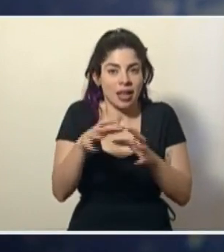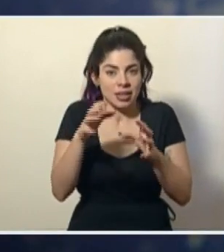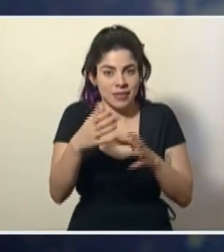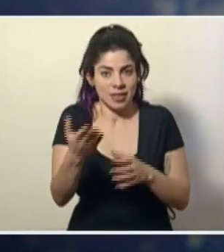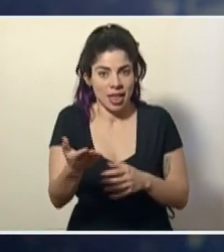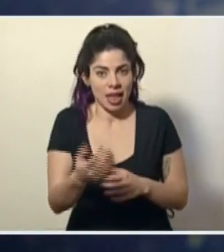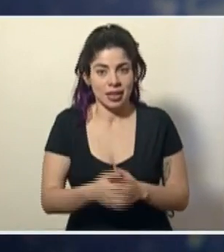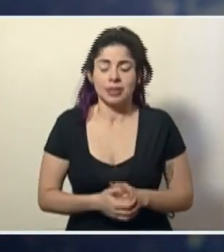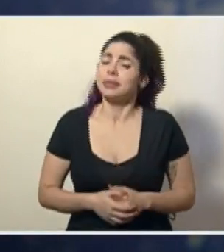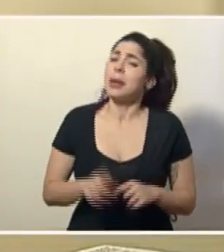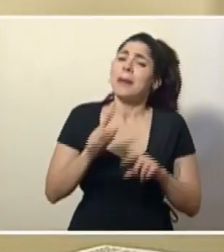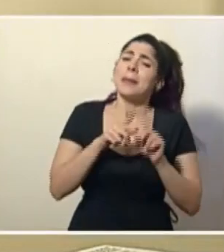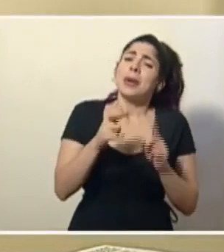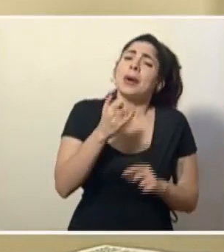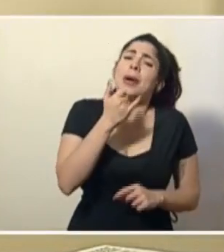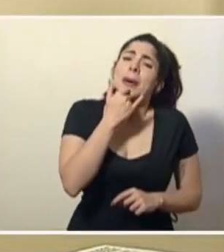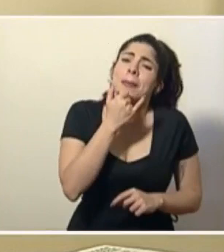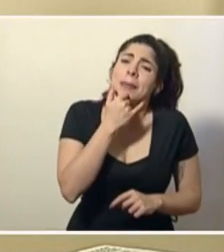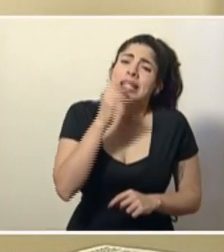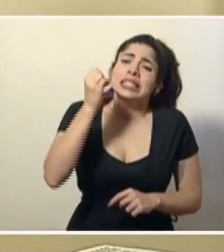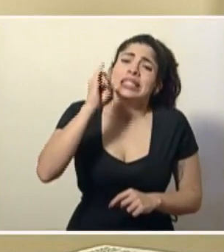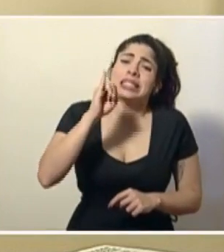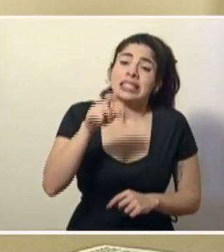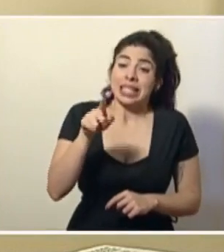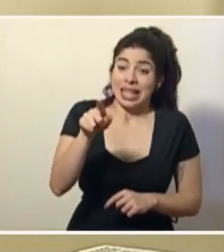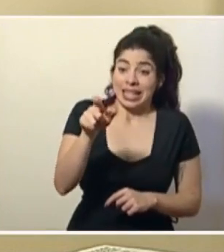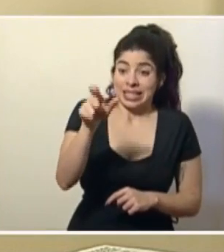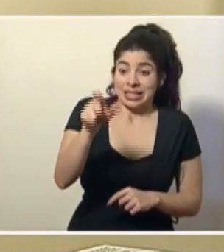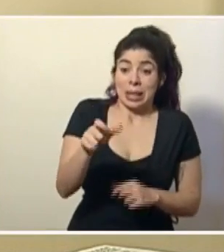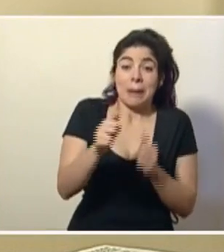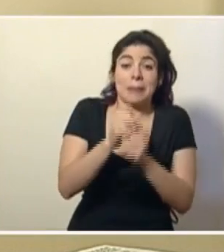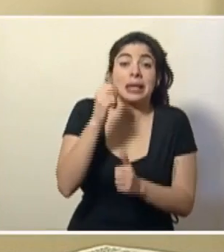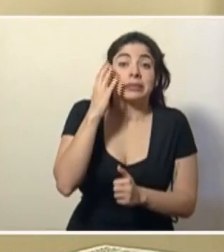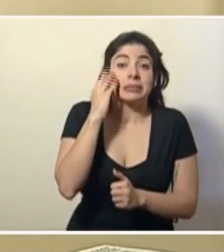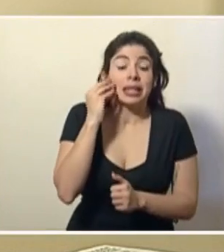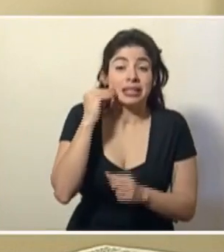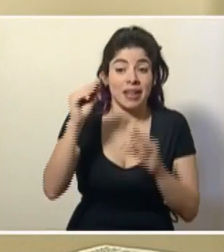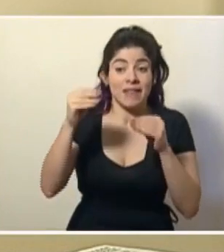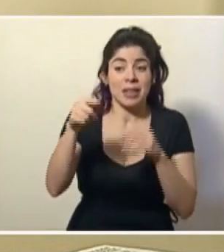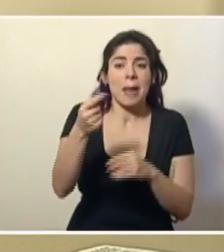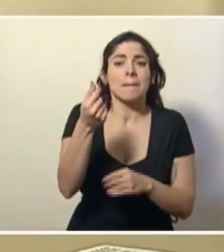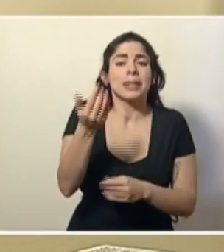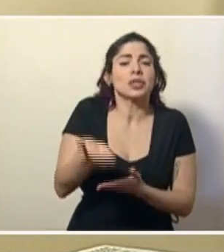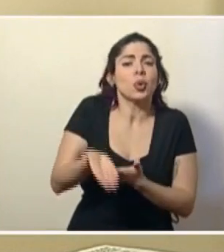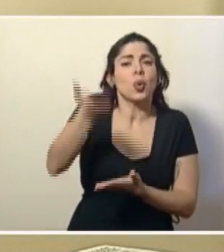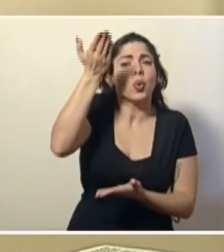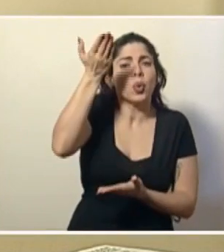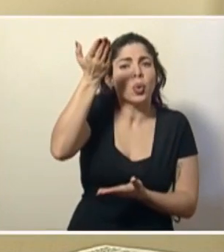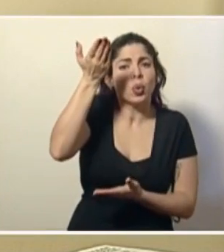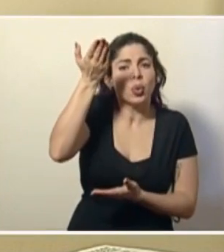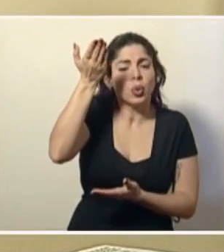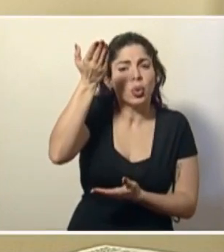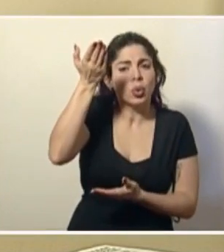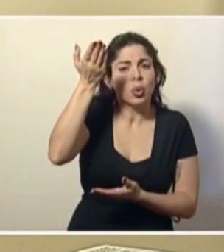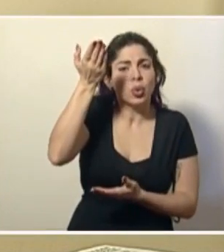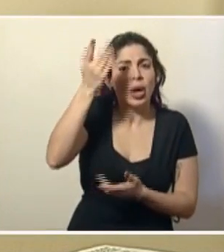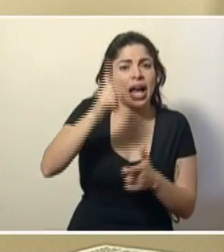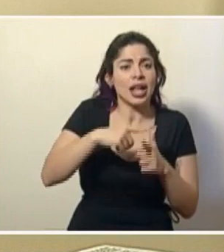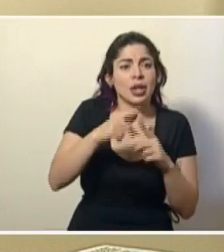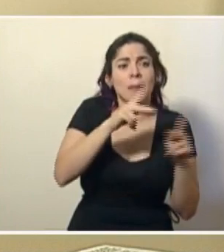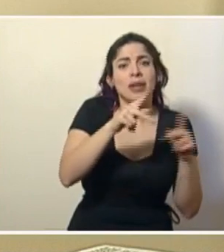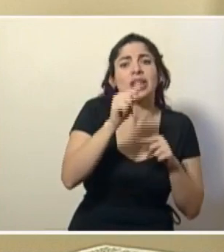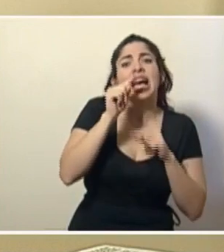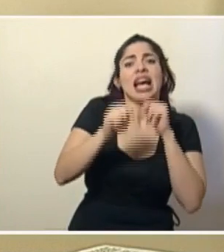actividad. Pero, ¿qué pasaría si ese que tiene más experiencia tiene un precio más alto? Toda la